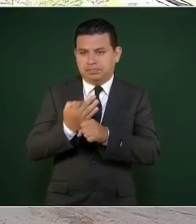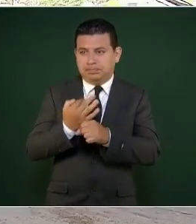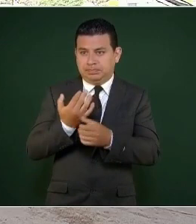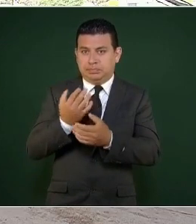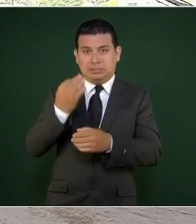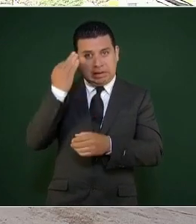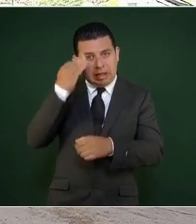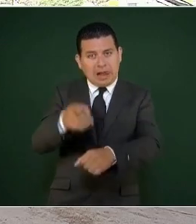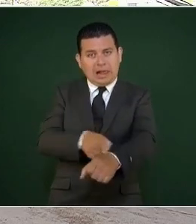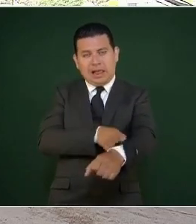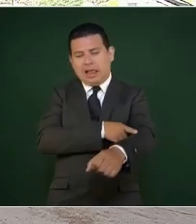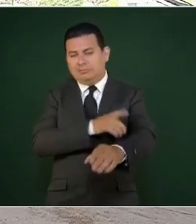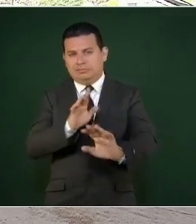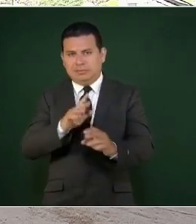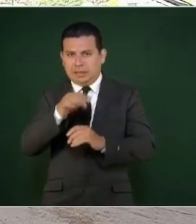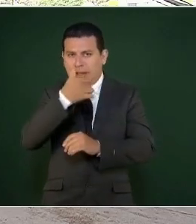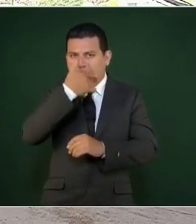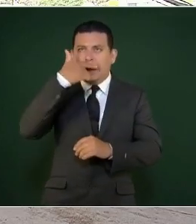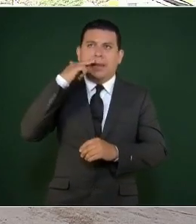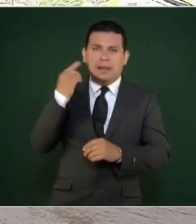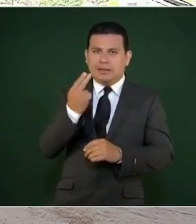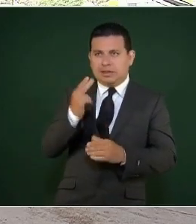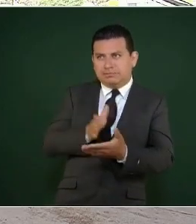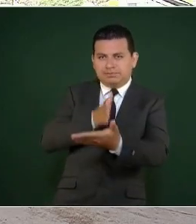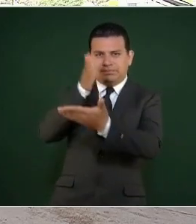atado. Si les parece,